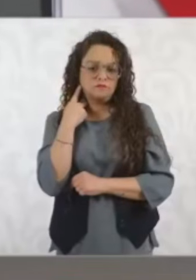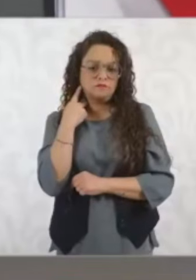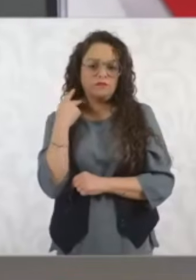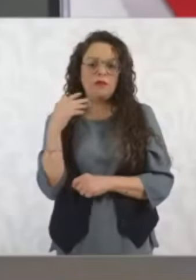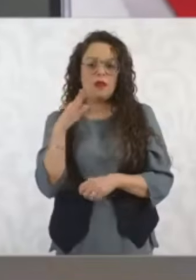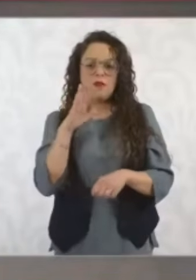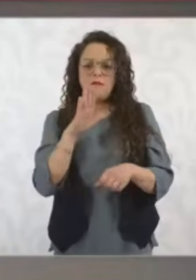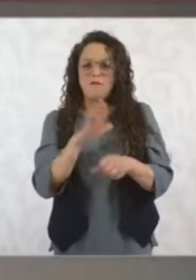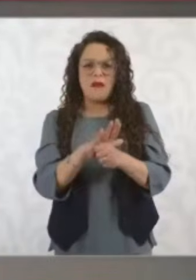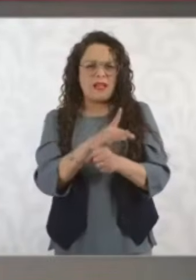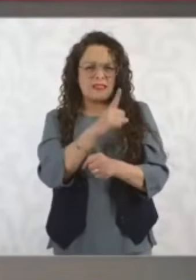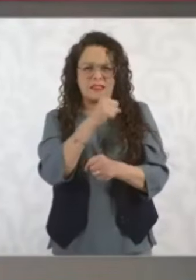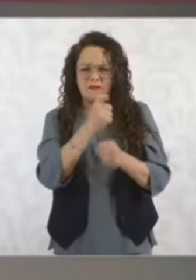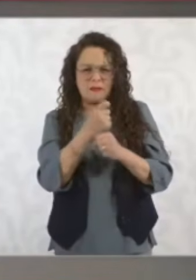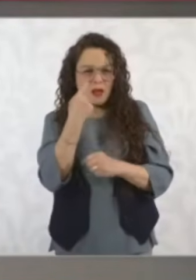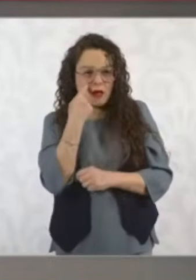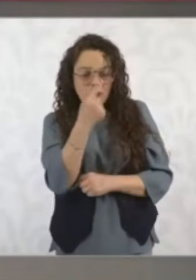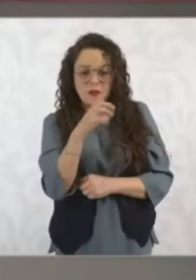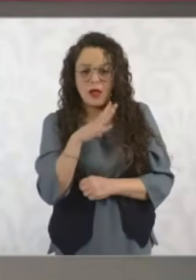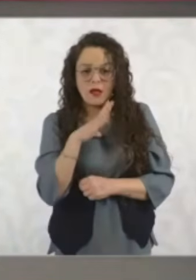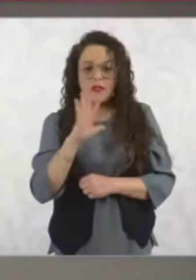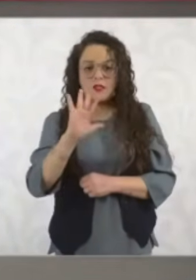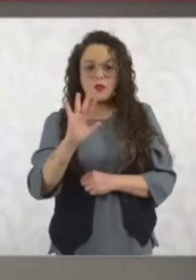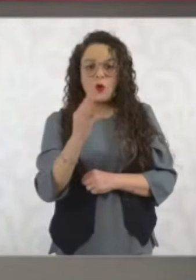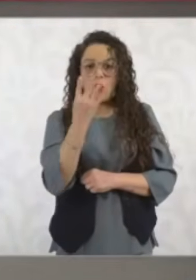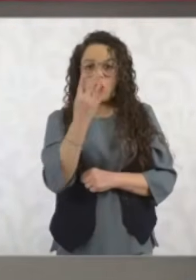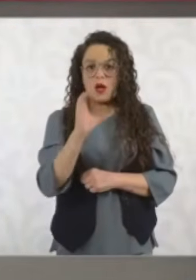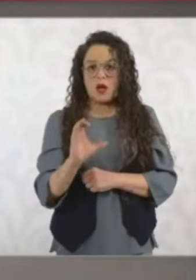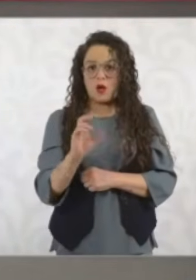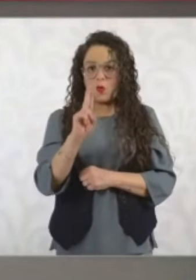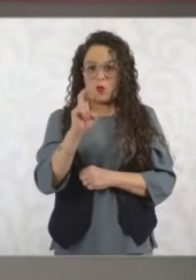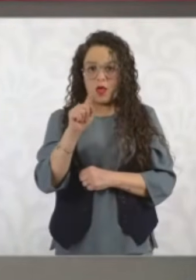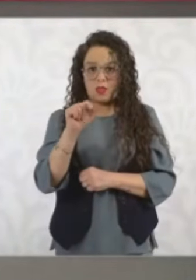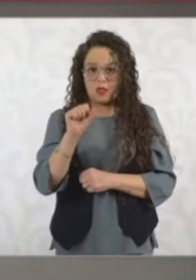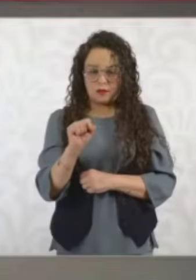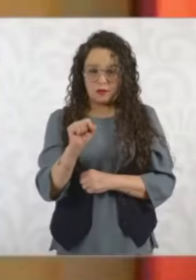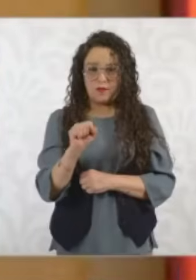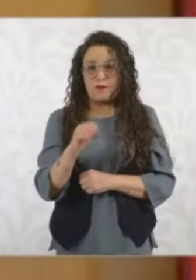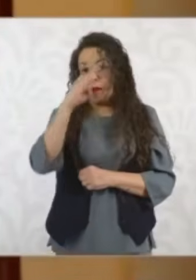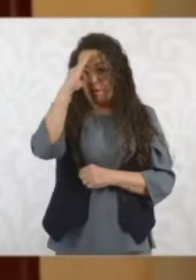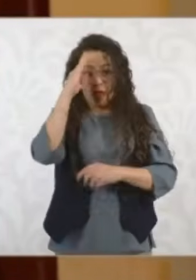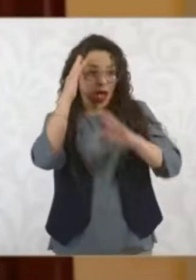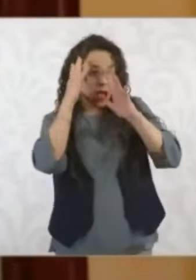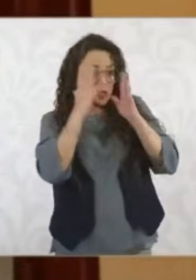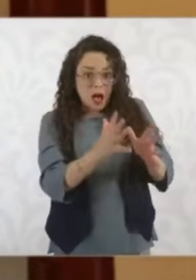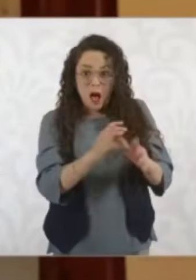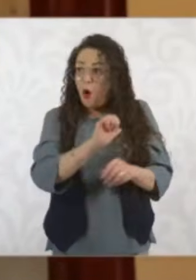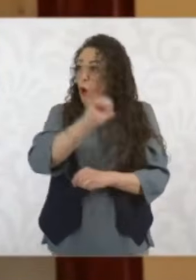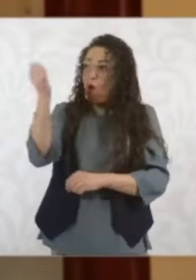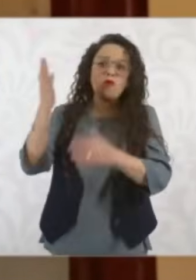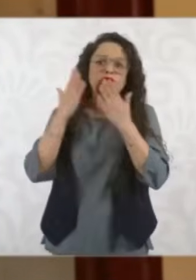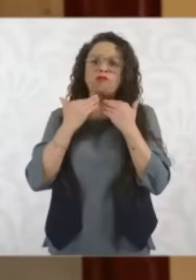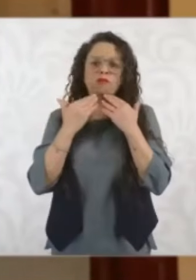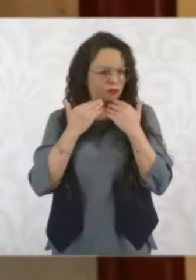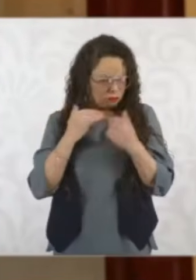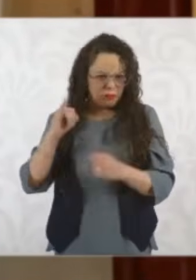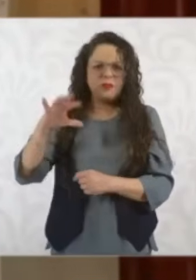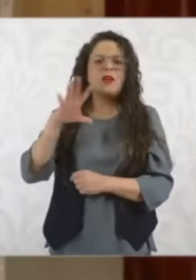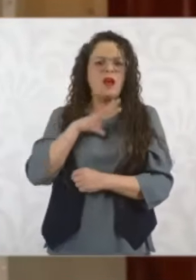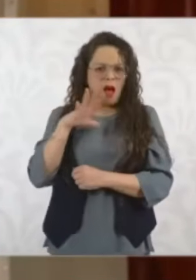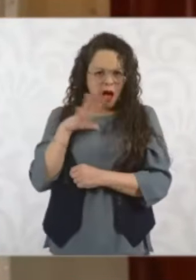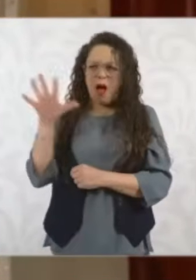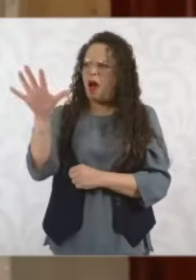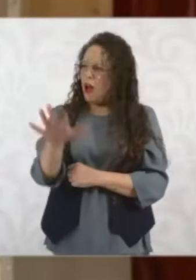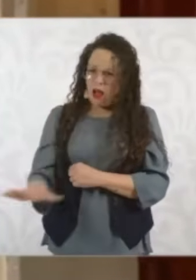Principalmente identificamos 54 cuentas. No quiere decir que no haya más, pero principalmente las que tienen